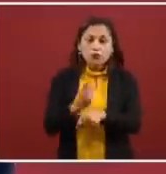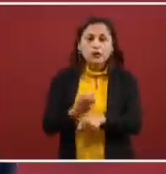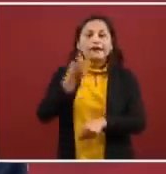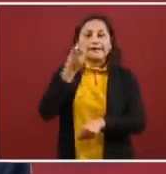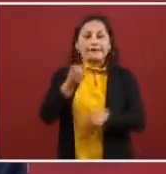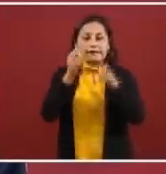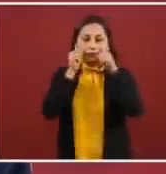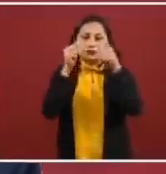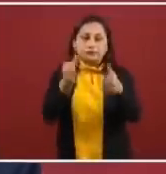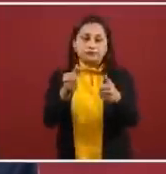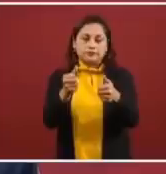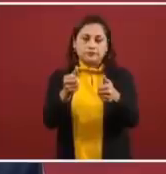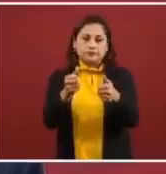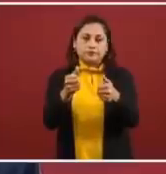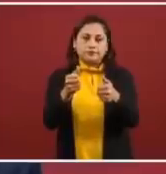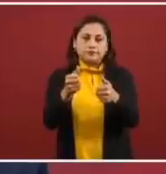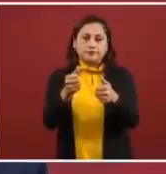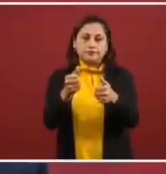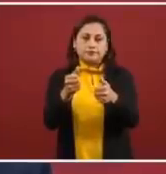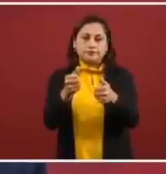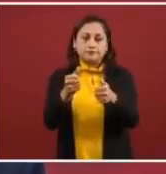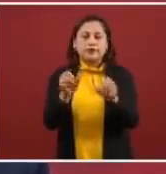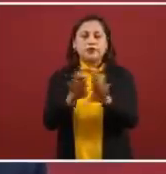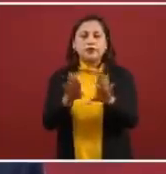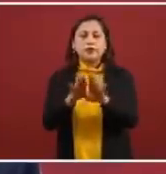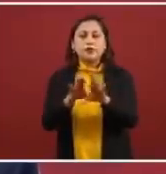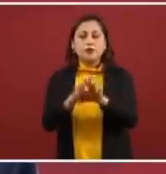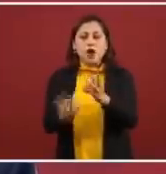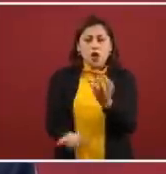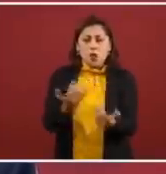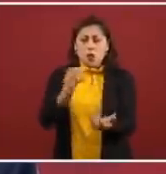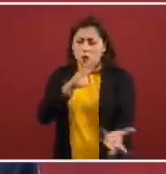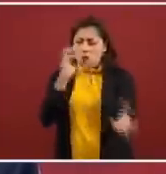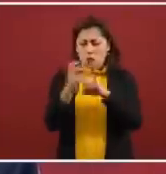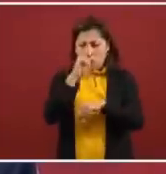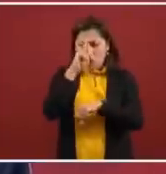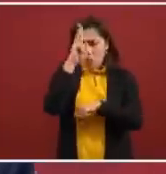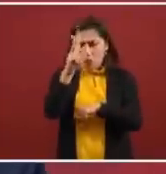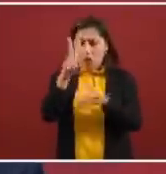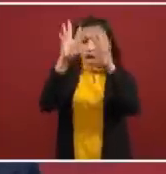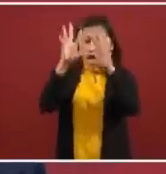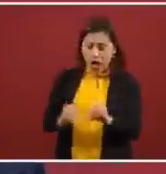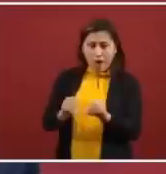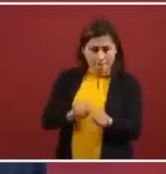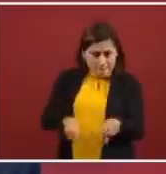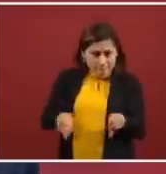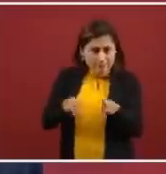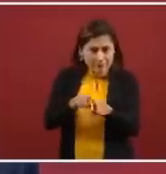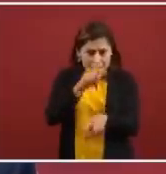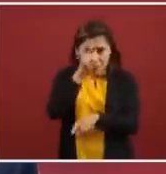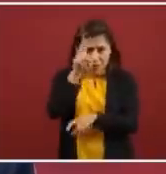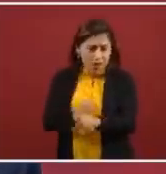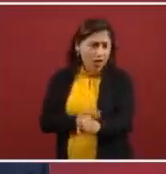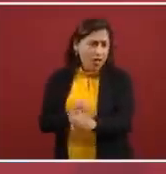no se puede apagar el fuego con el fuego no se puede enfrentar la violencia con la